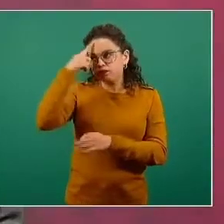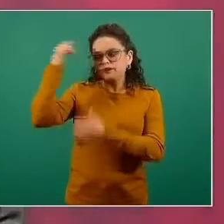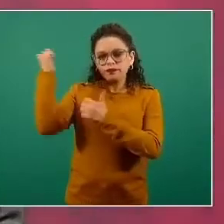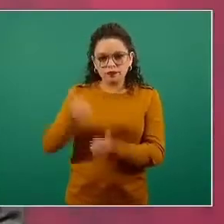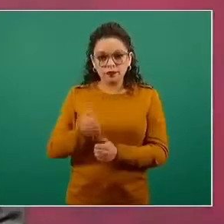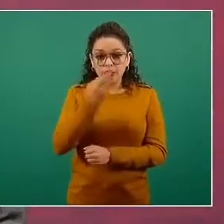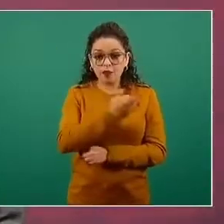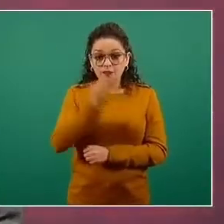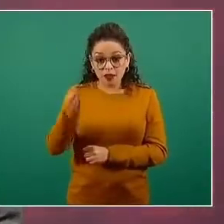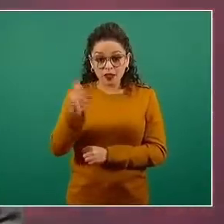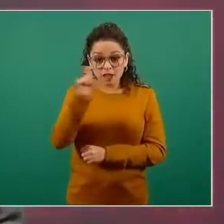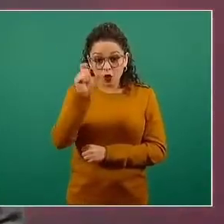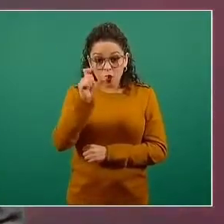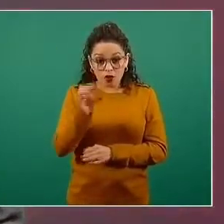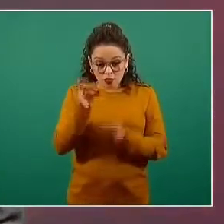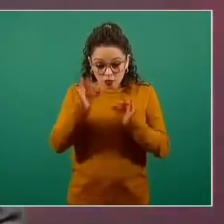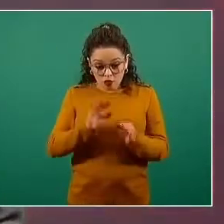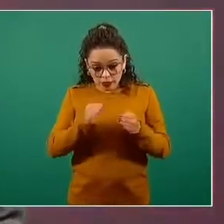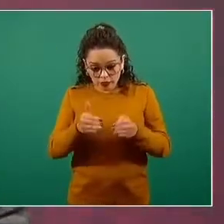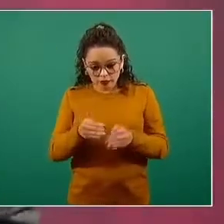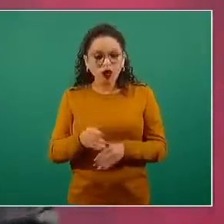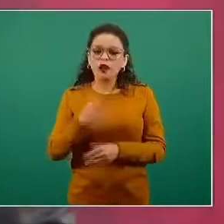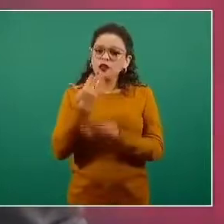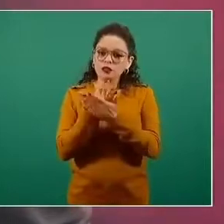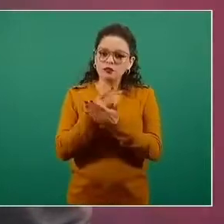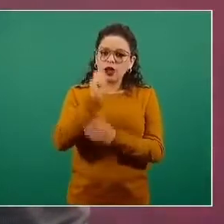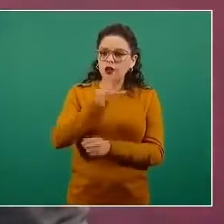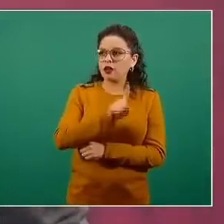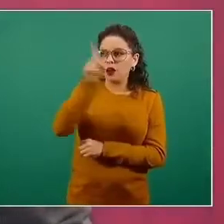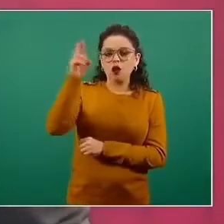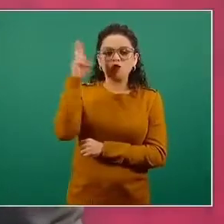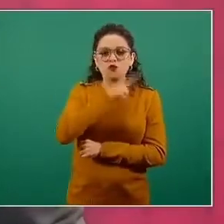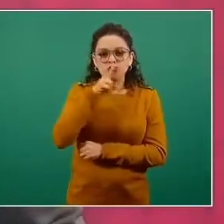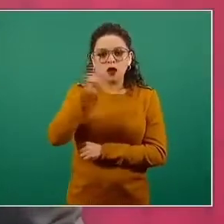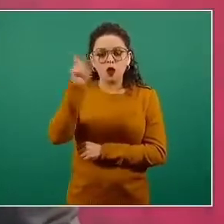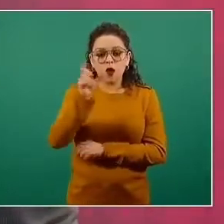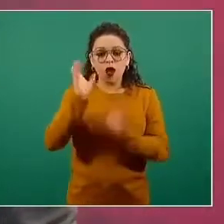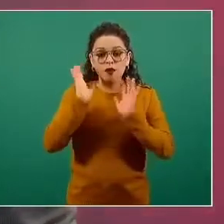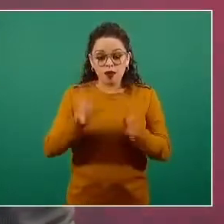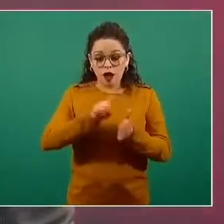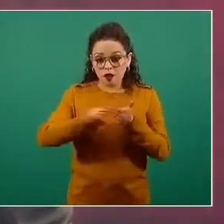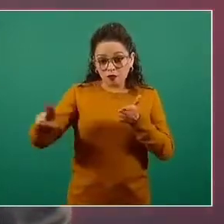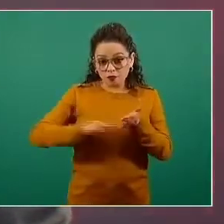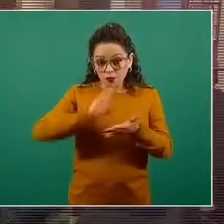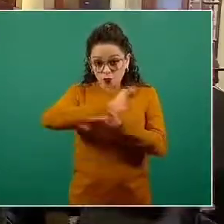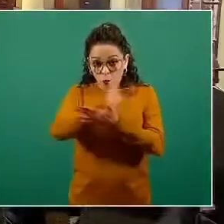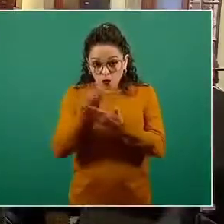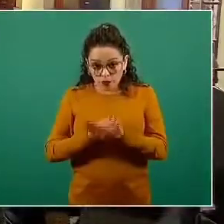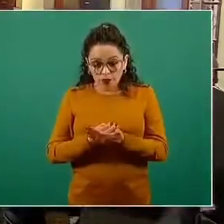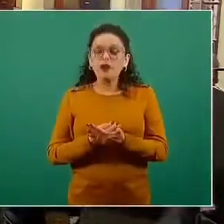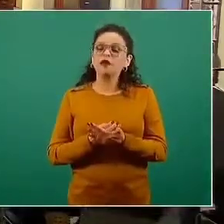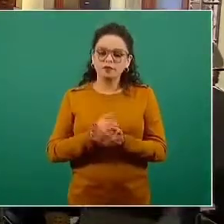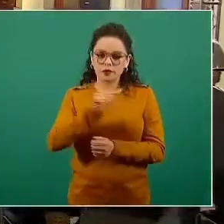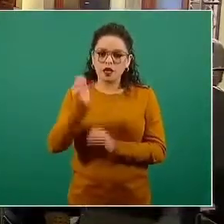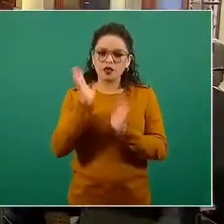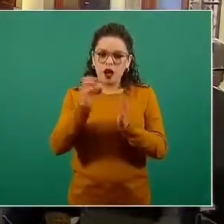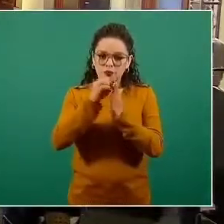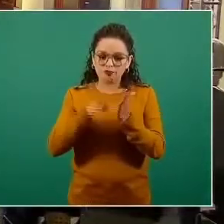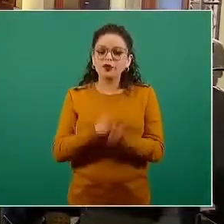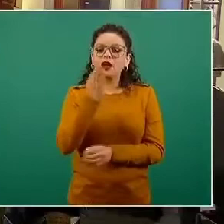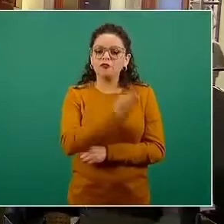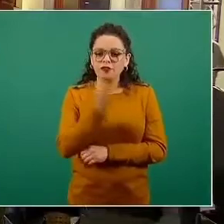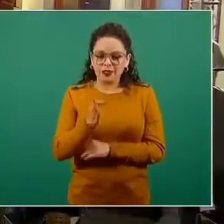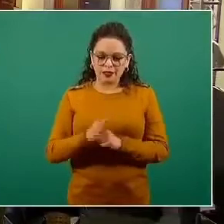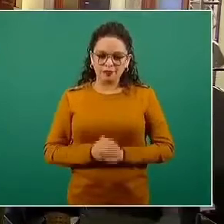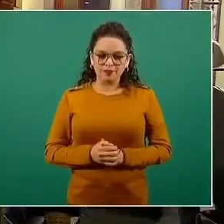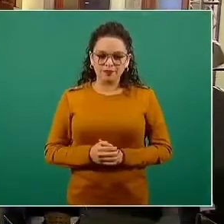la estaremos platicando con el Fondo Ruso de Inversión Directa una vez que ya quede completamente firmado el contrato. Gracias. Muchas gracias.